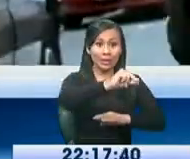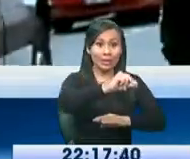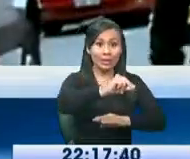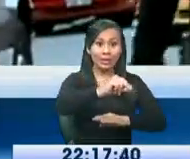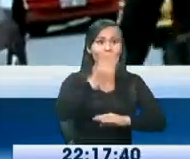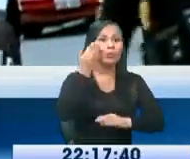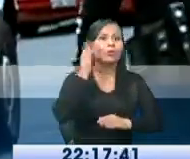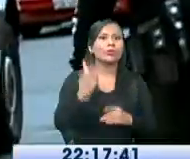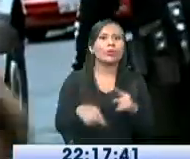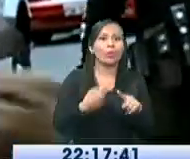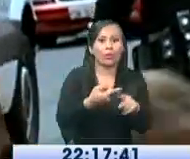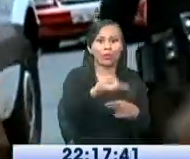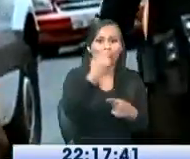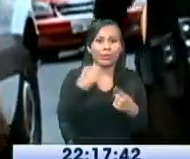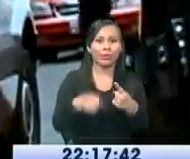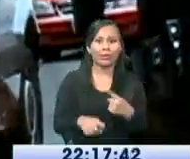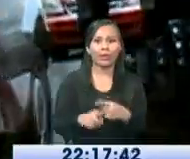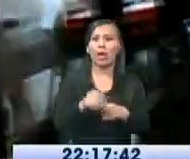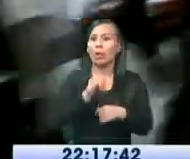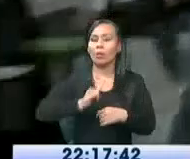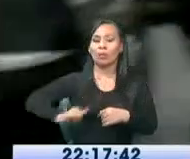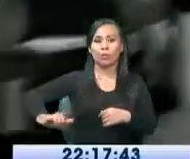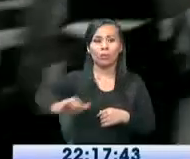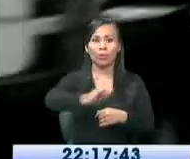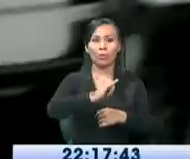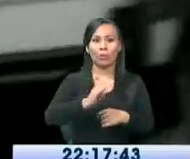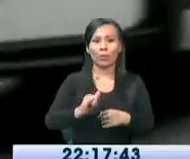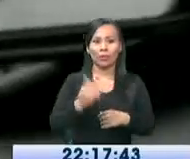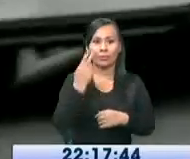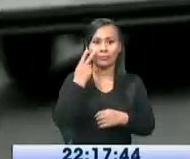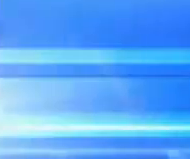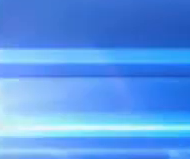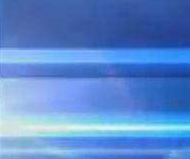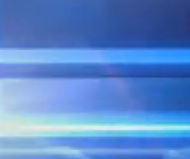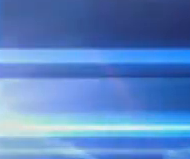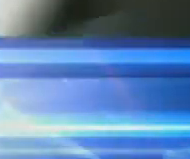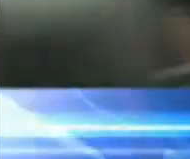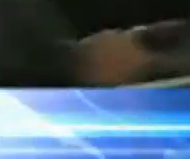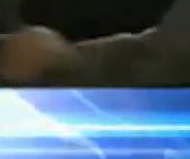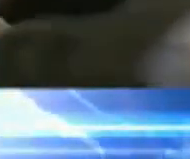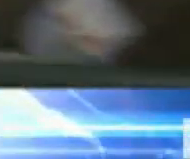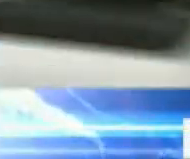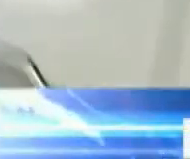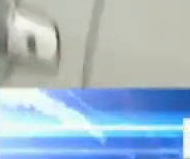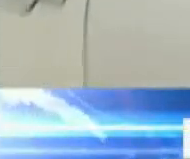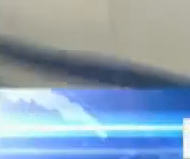a la vuelta de la esquina. En Quito, informó Iván Casamen.